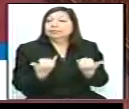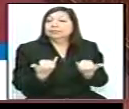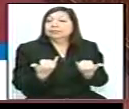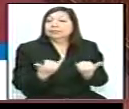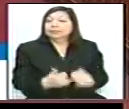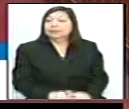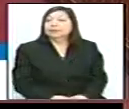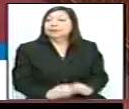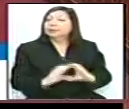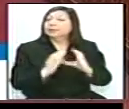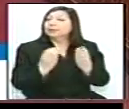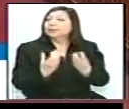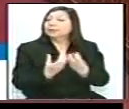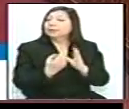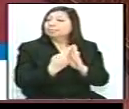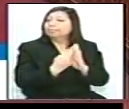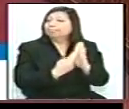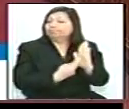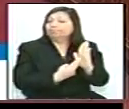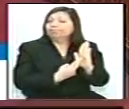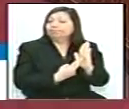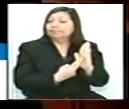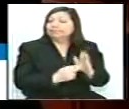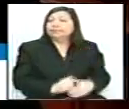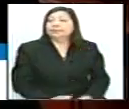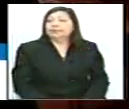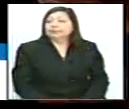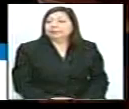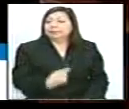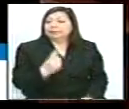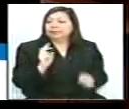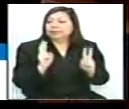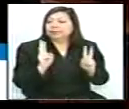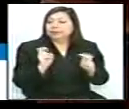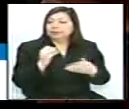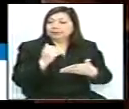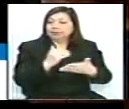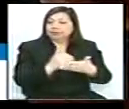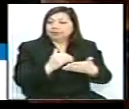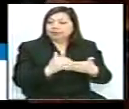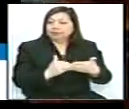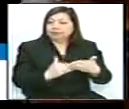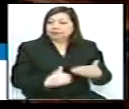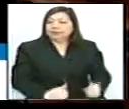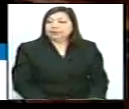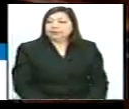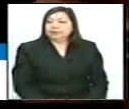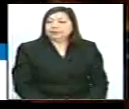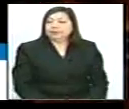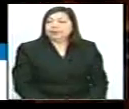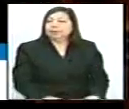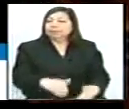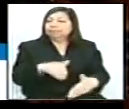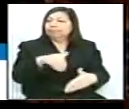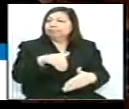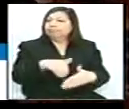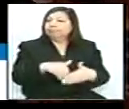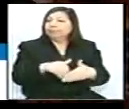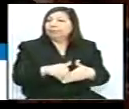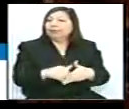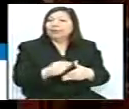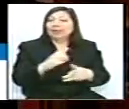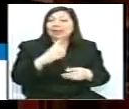el Congreso de la República, cuyo único punto en agenda es precisamente la elección de